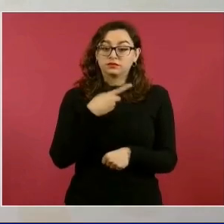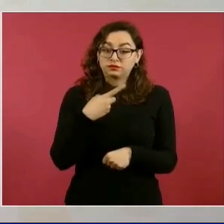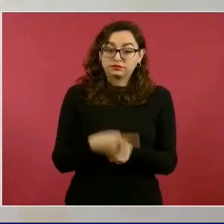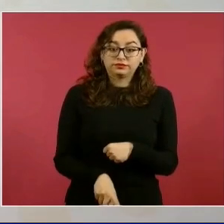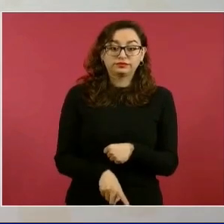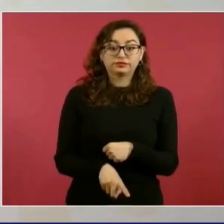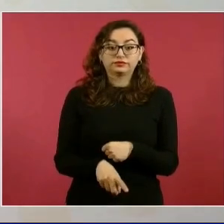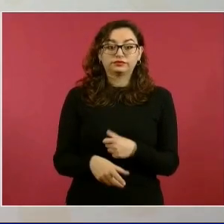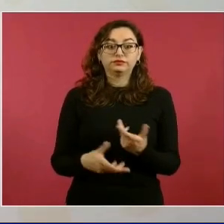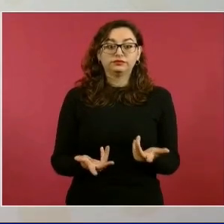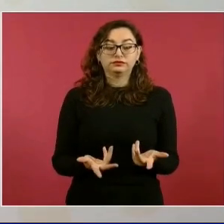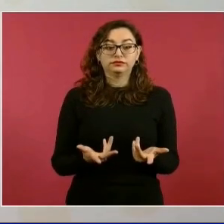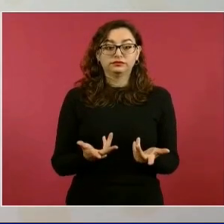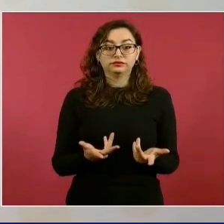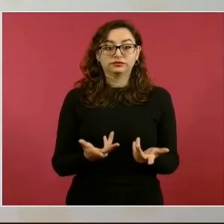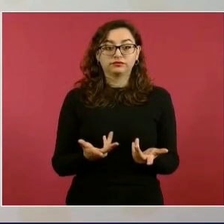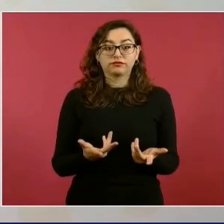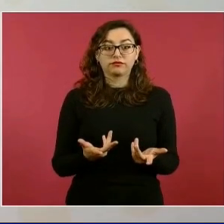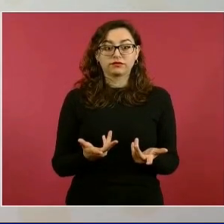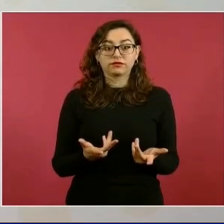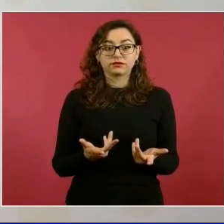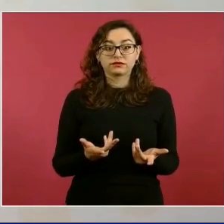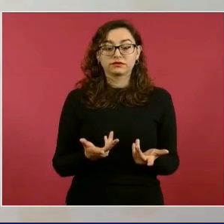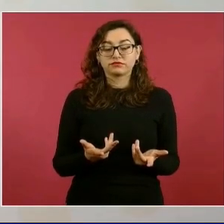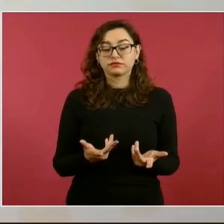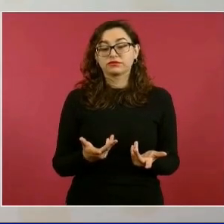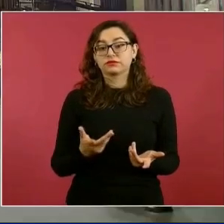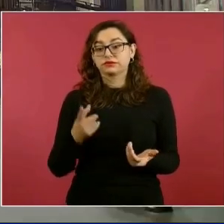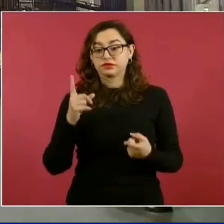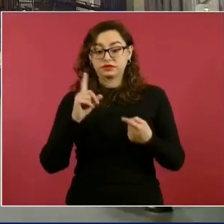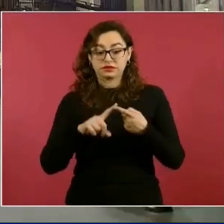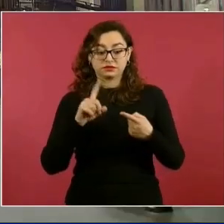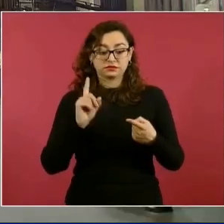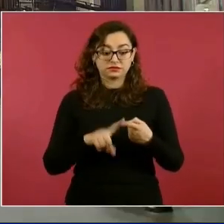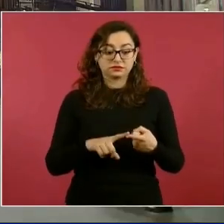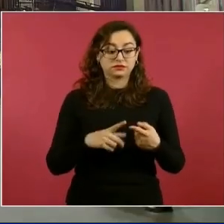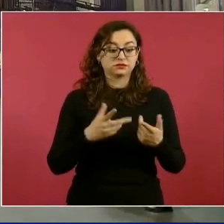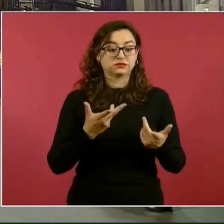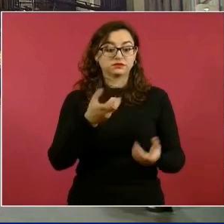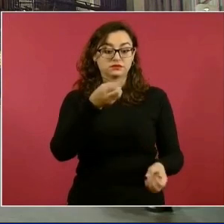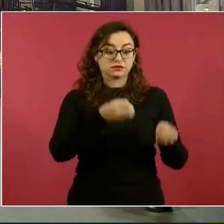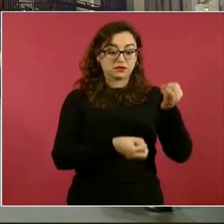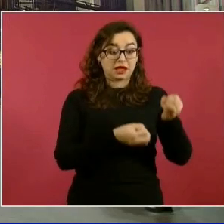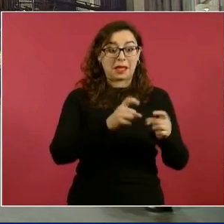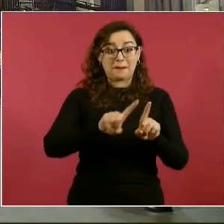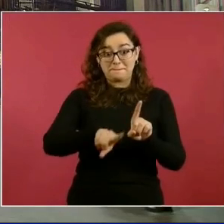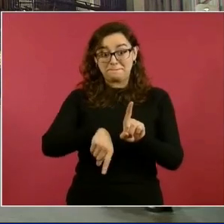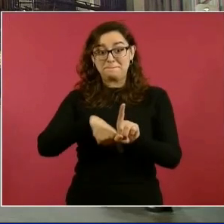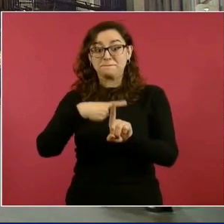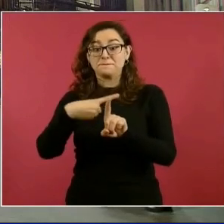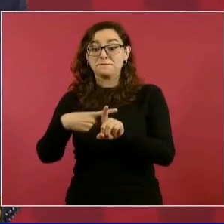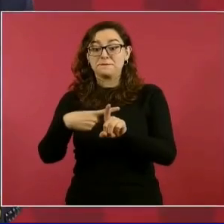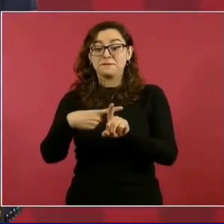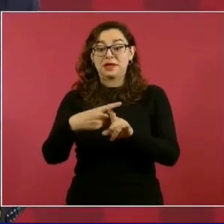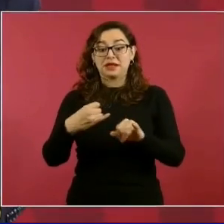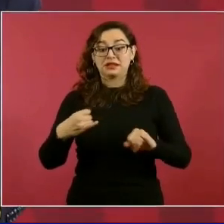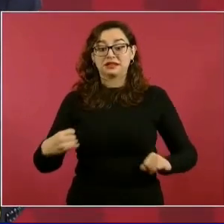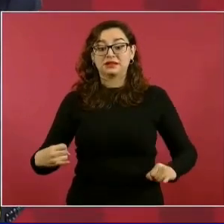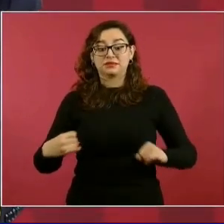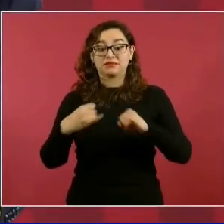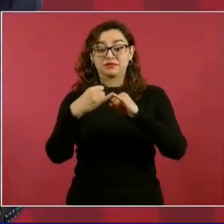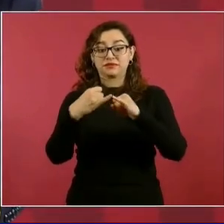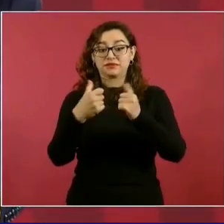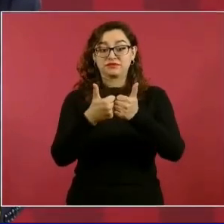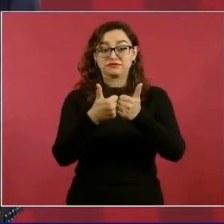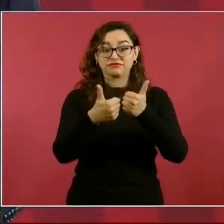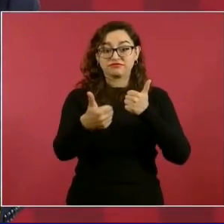con la reforma energética Los organismos autónomos y también tribunales